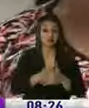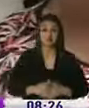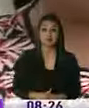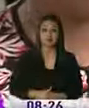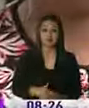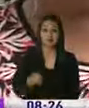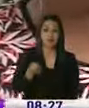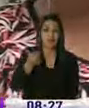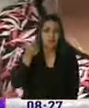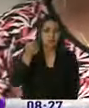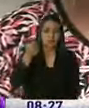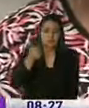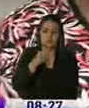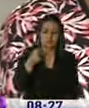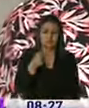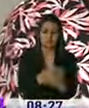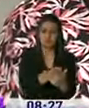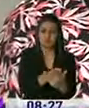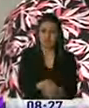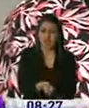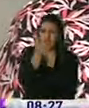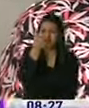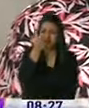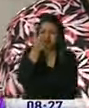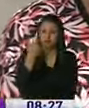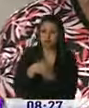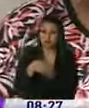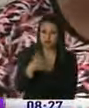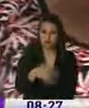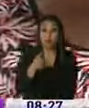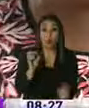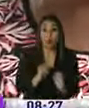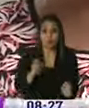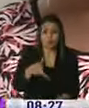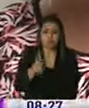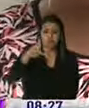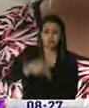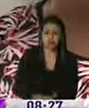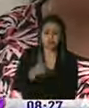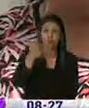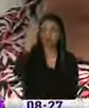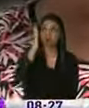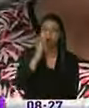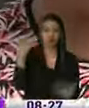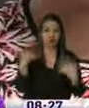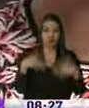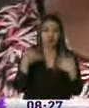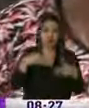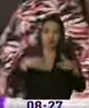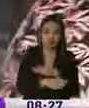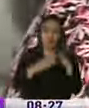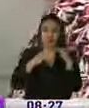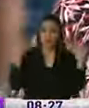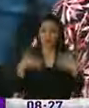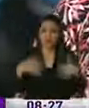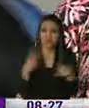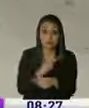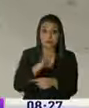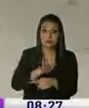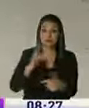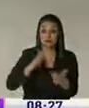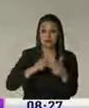escapan de chocarse y caerse y Dios me guarde entrarse hasta las casas. Ese es el